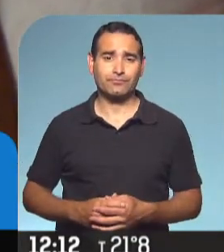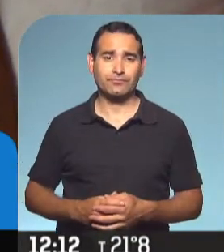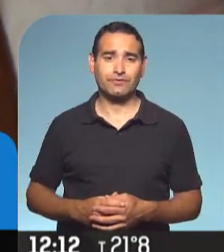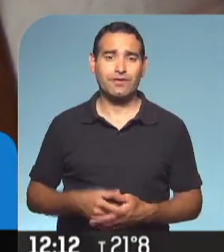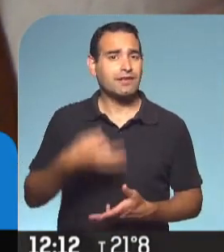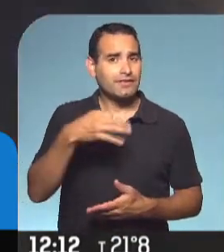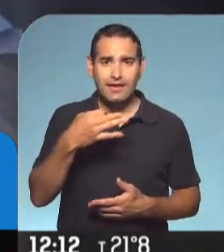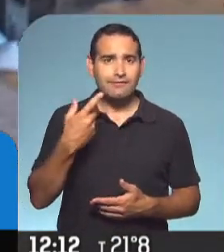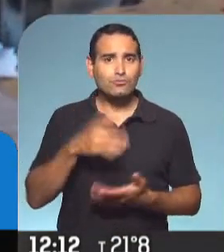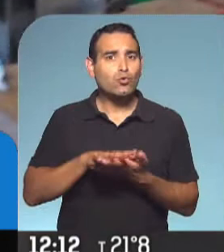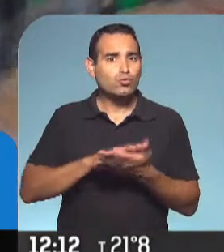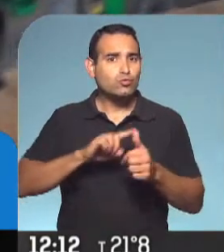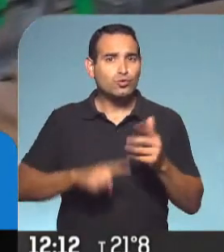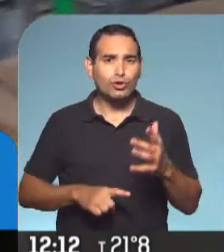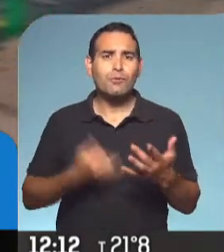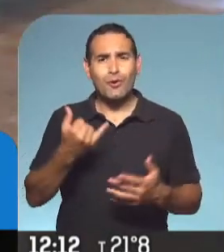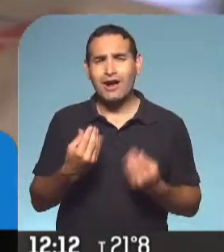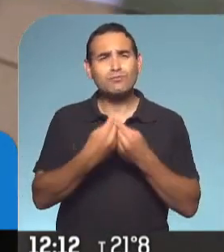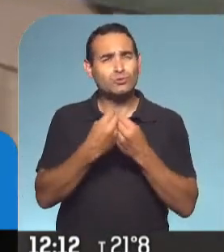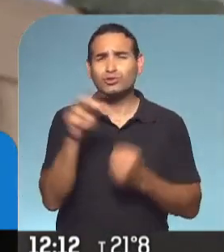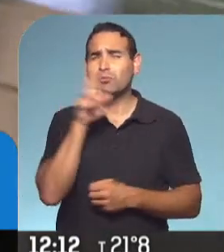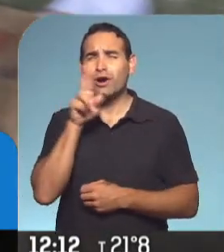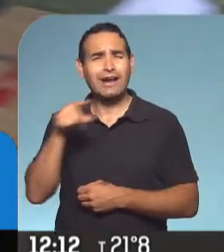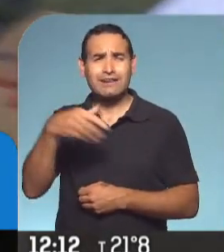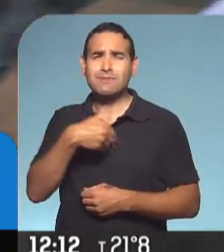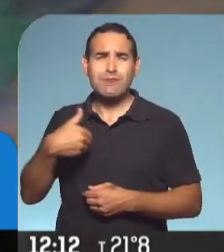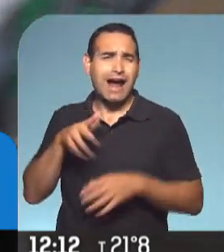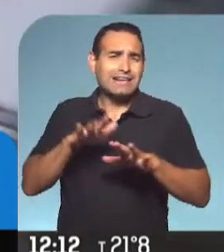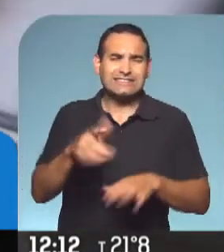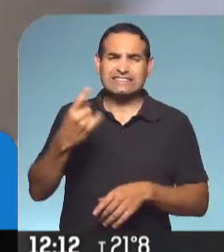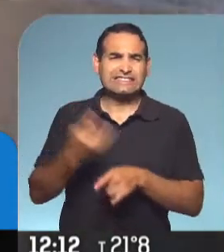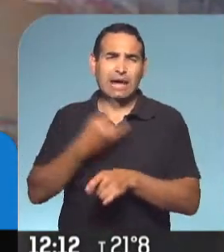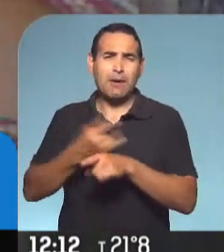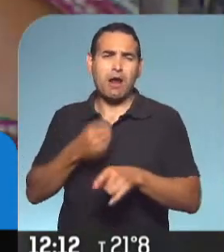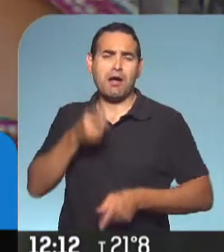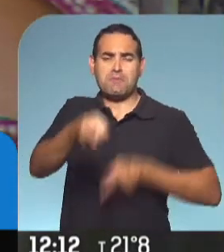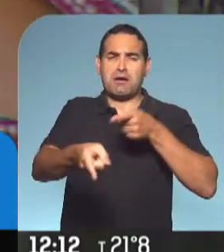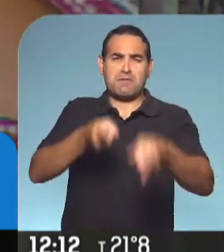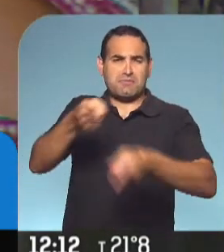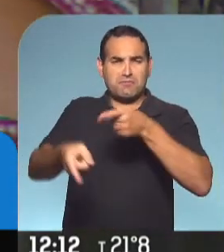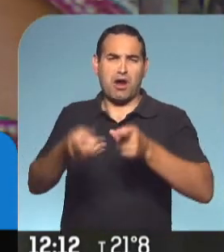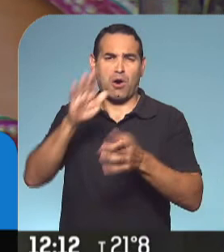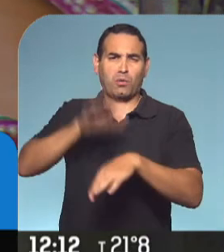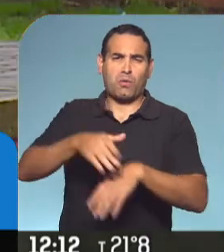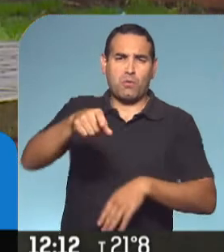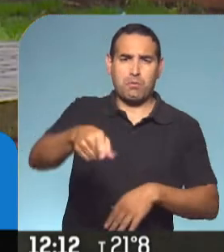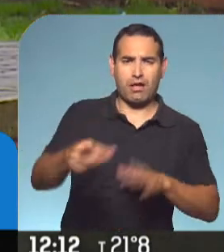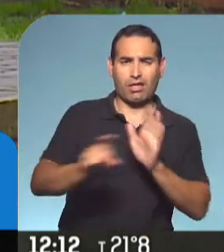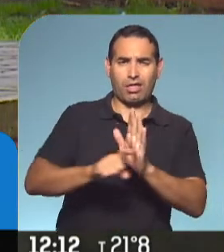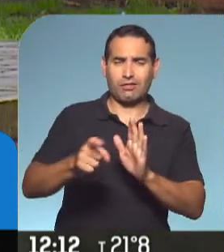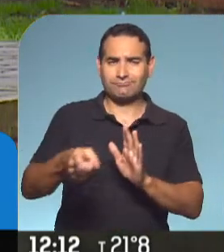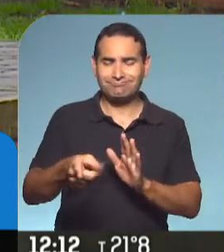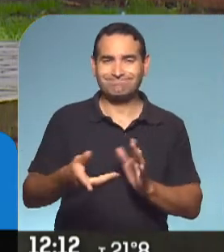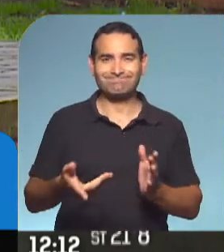trabajar con todo eso, pero bueno, hay infinidad de mamás así, siempre se las criminaliza, siempre se criminaliza la pobreza y